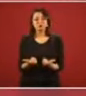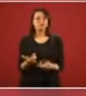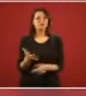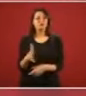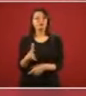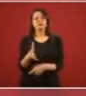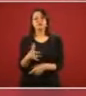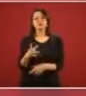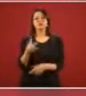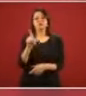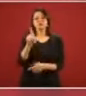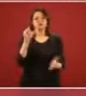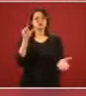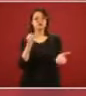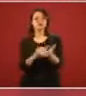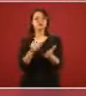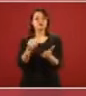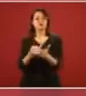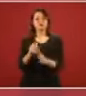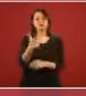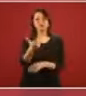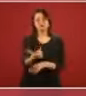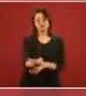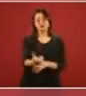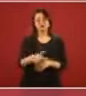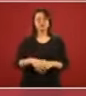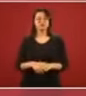alrededor de 7,000 millones de pesos.